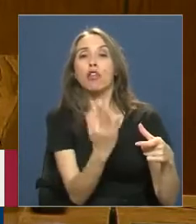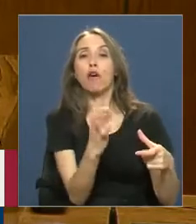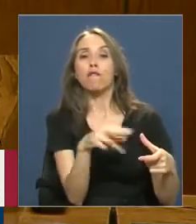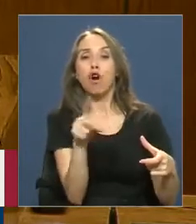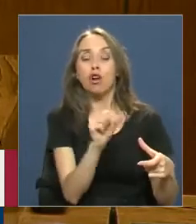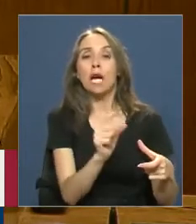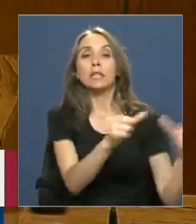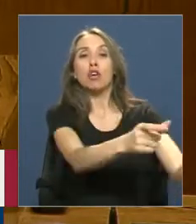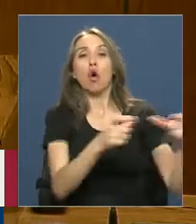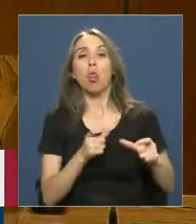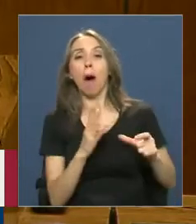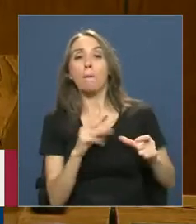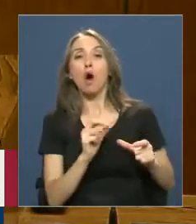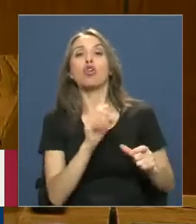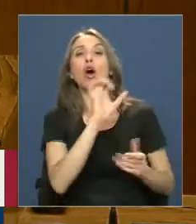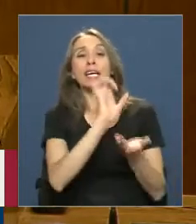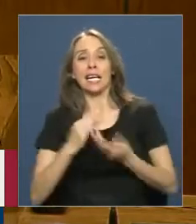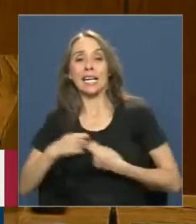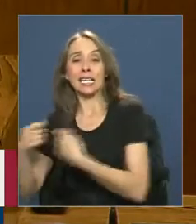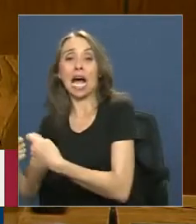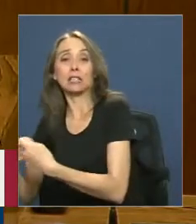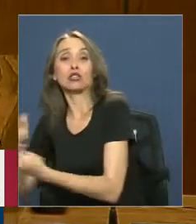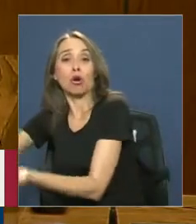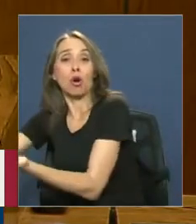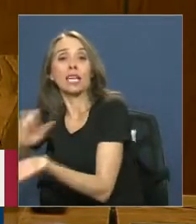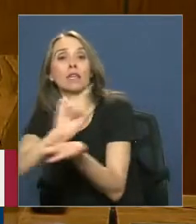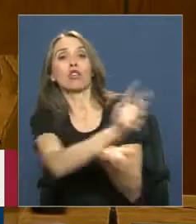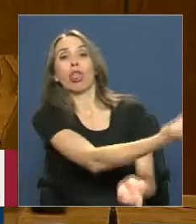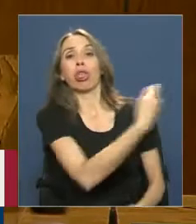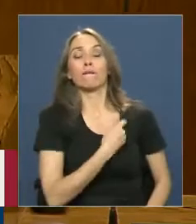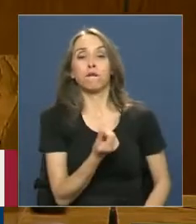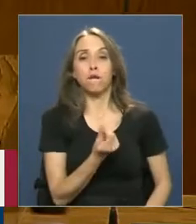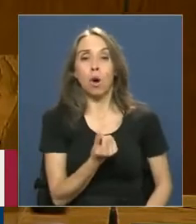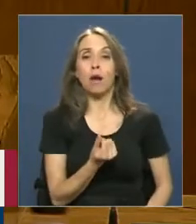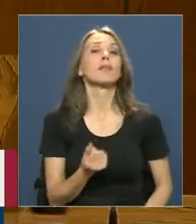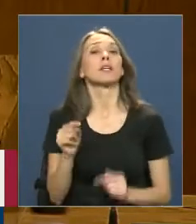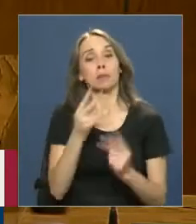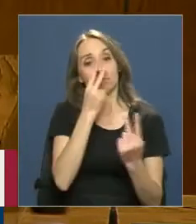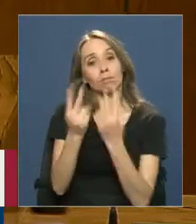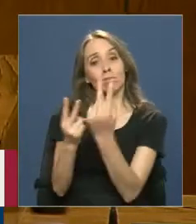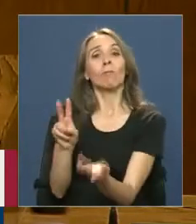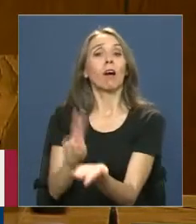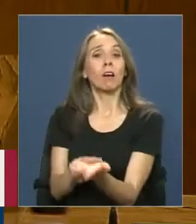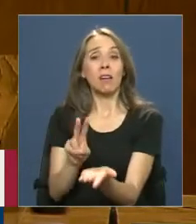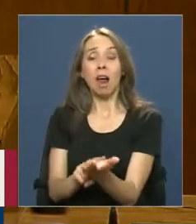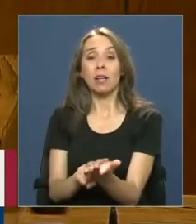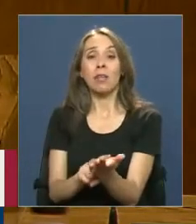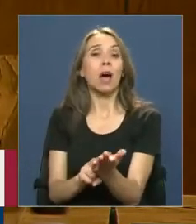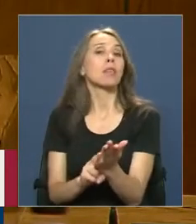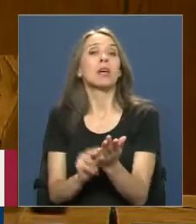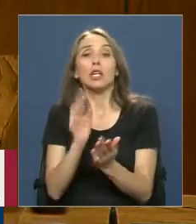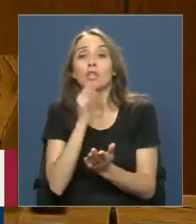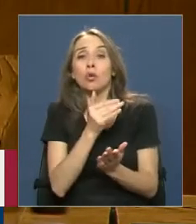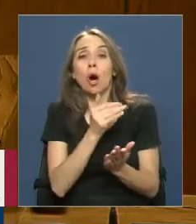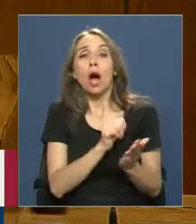de medicamentos y ayuda técnica sin financiar, es decir, constituye una realidad que no tiene un asidero en la